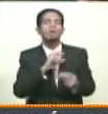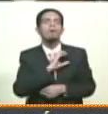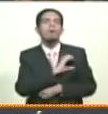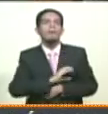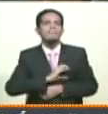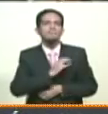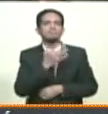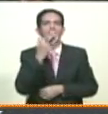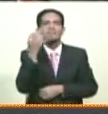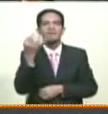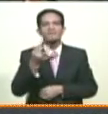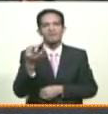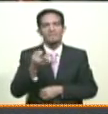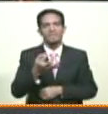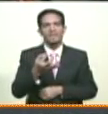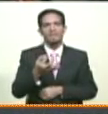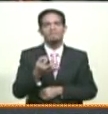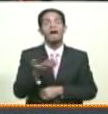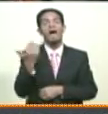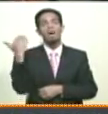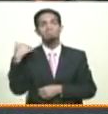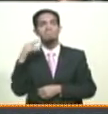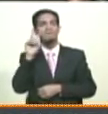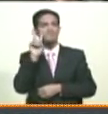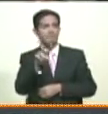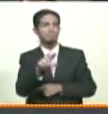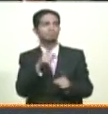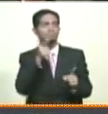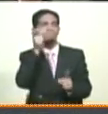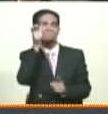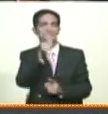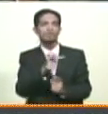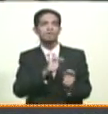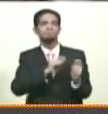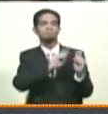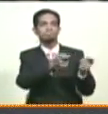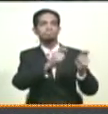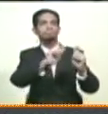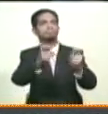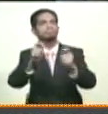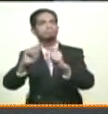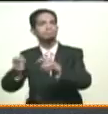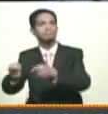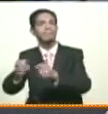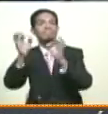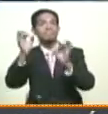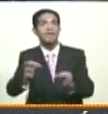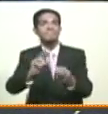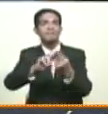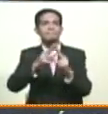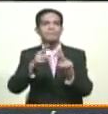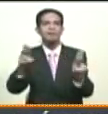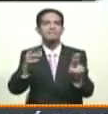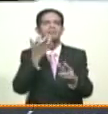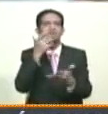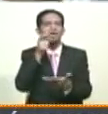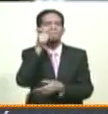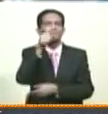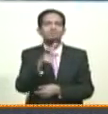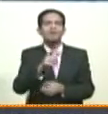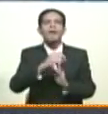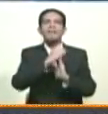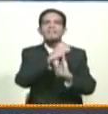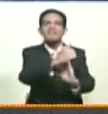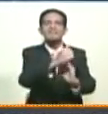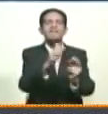pases anteriores veíamos el recibimiento de los garantes de paz que estaban conformados, ya lo mencionaba, por dirigentes de partidos políticos,